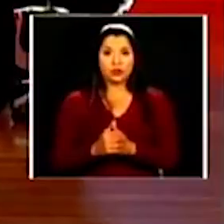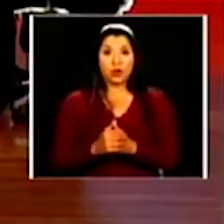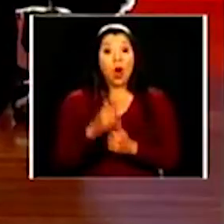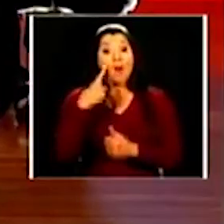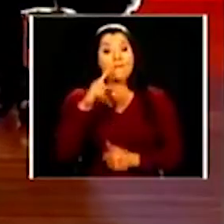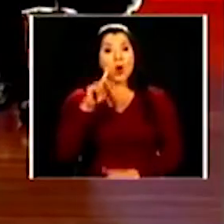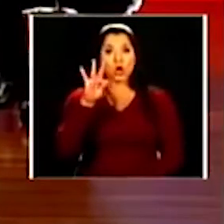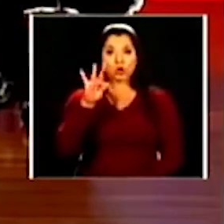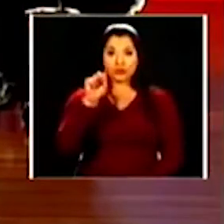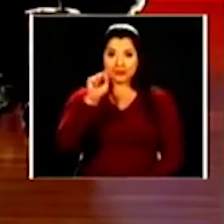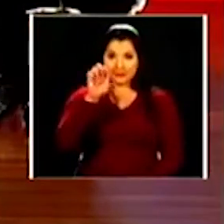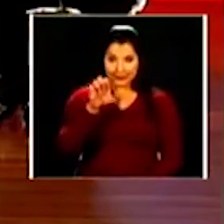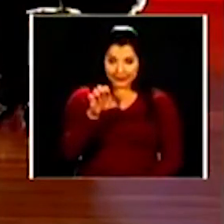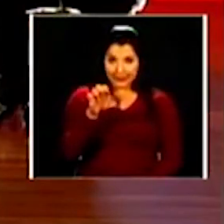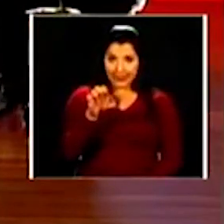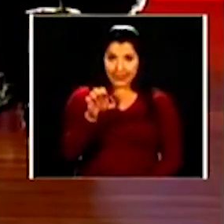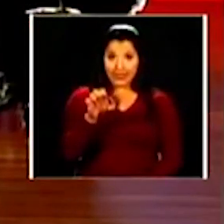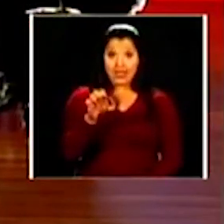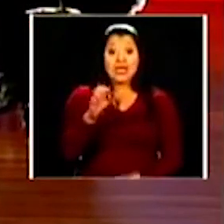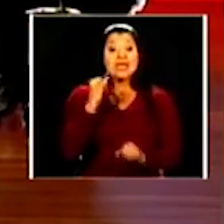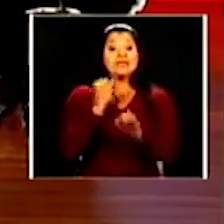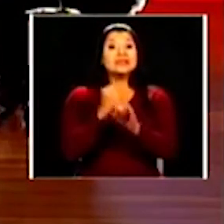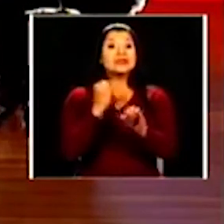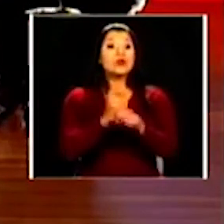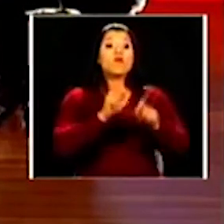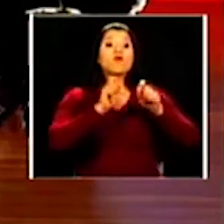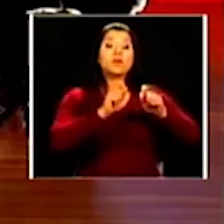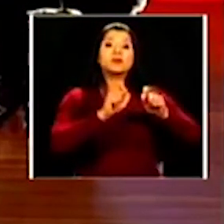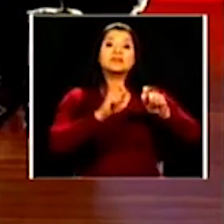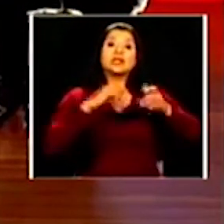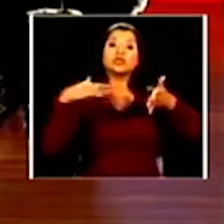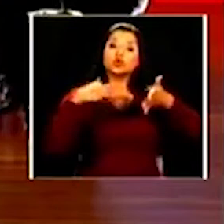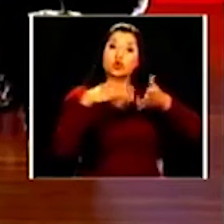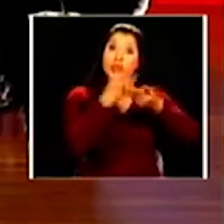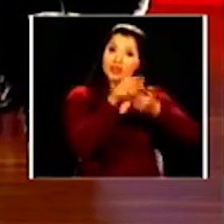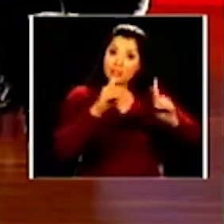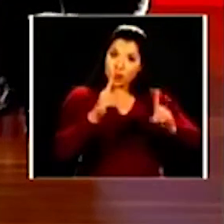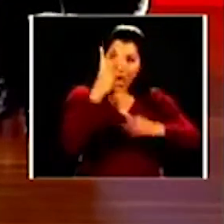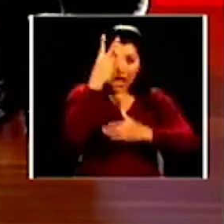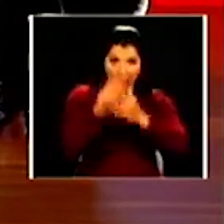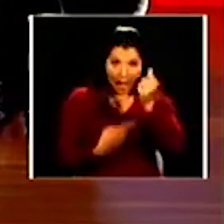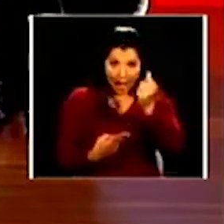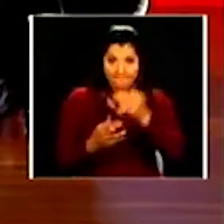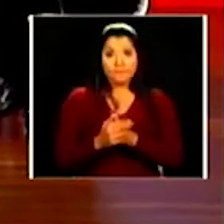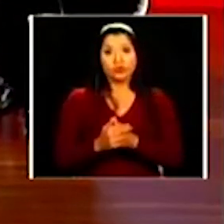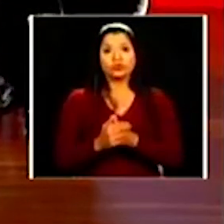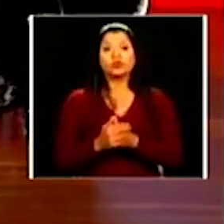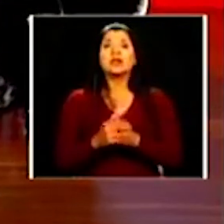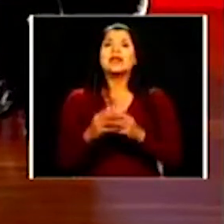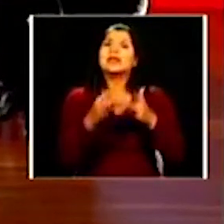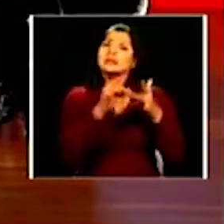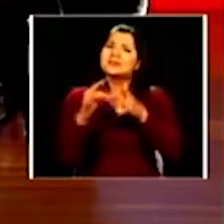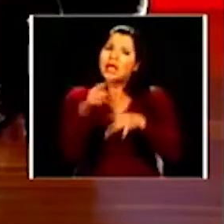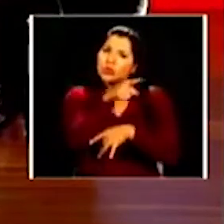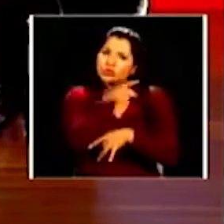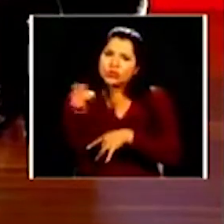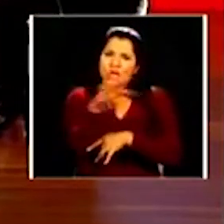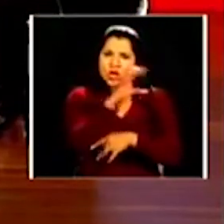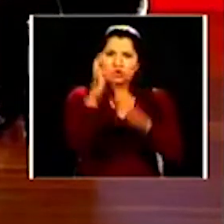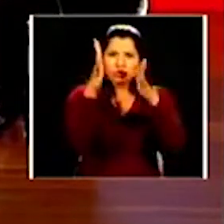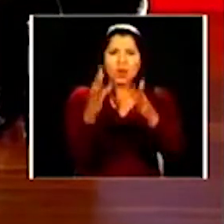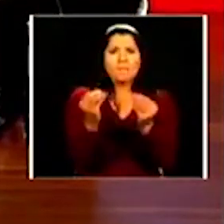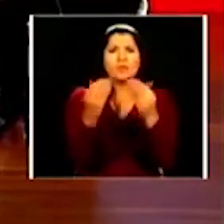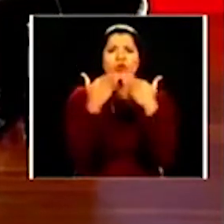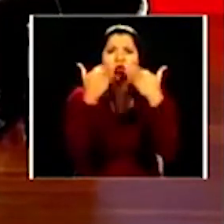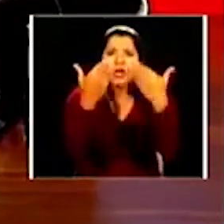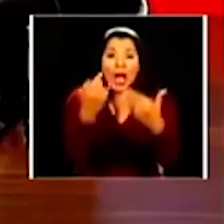Tribunal Supremo de Elecciones, de su Instituto de Formación y Estudios en Democracia, a ambos, especialmente a ustedes, costarricenses, muchas gracias por